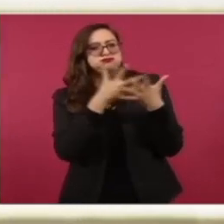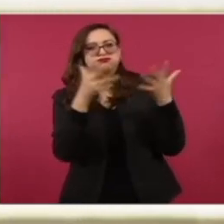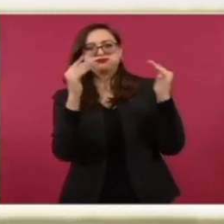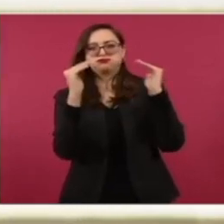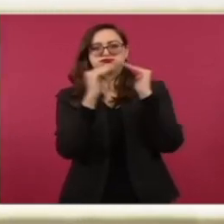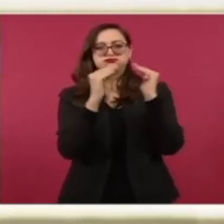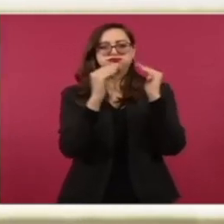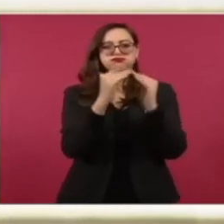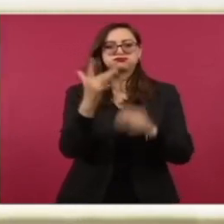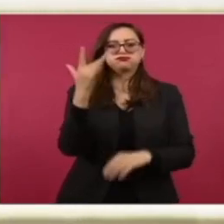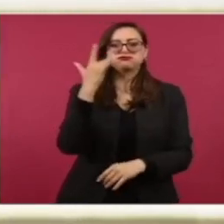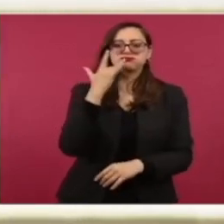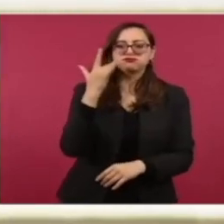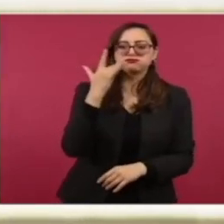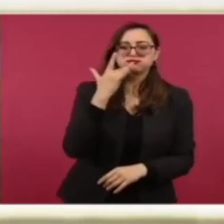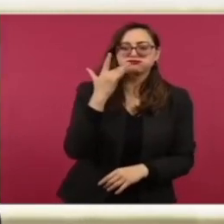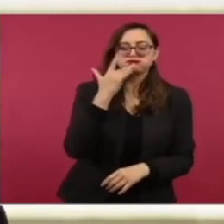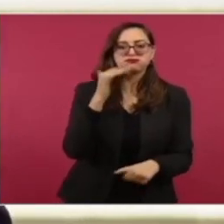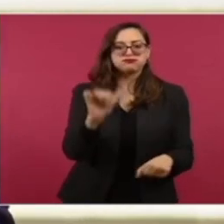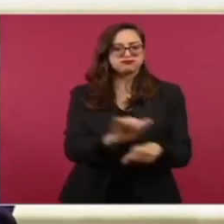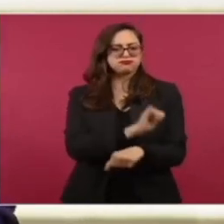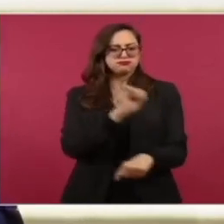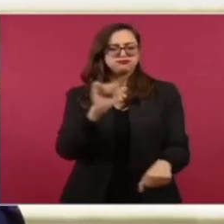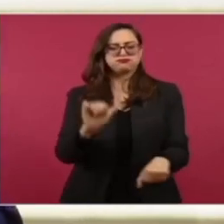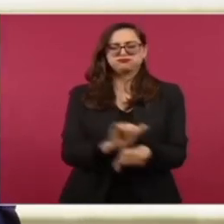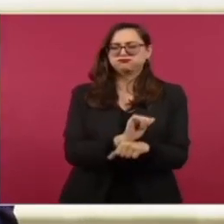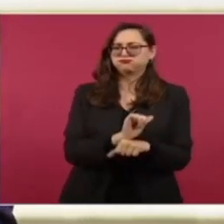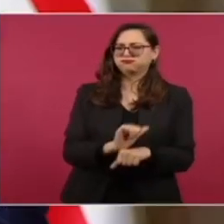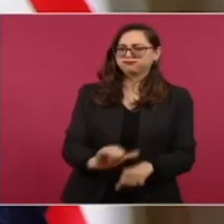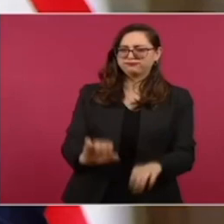lujosísimas, carros últimos modelos,